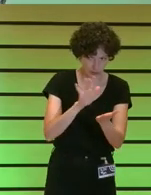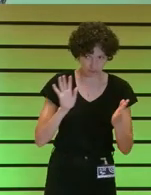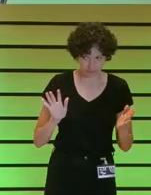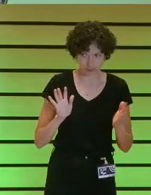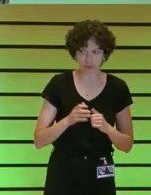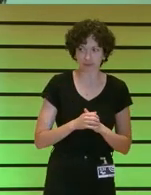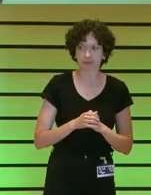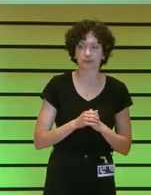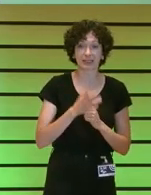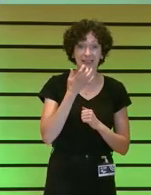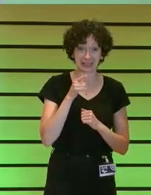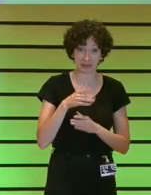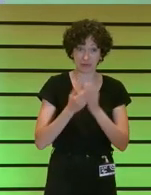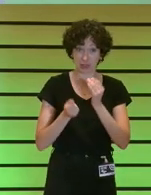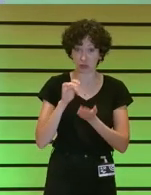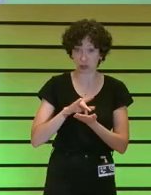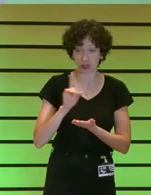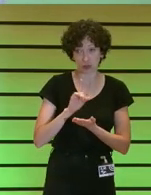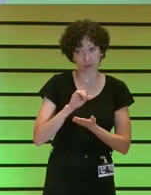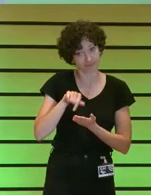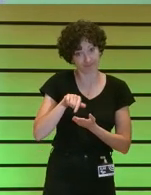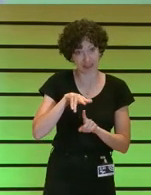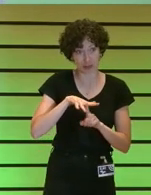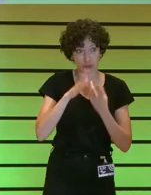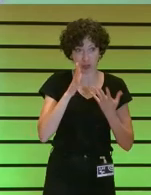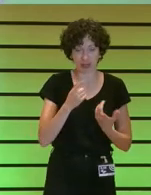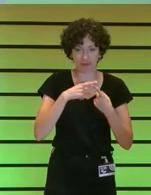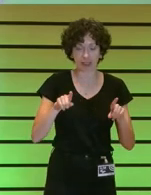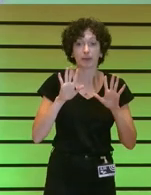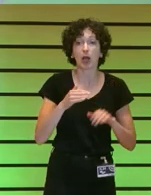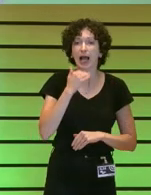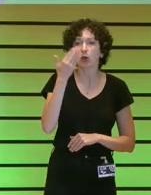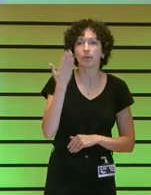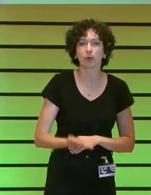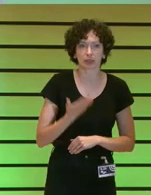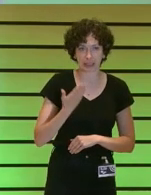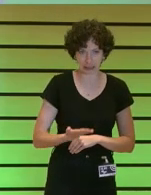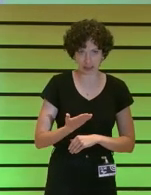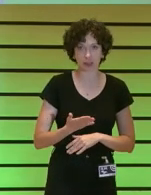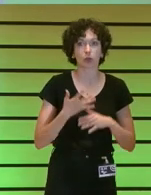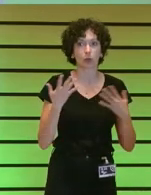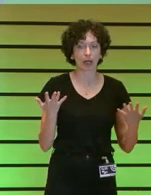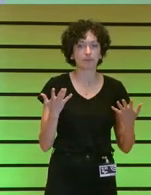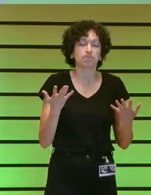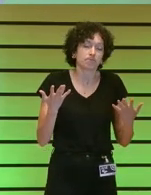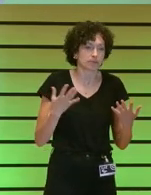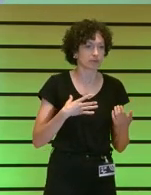os lo estaríamos como estamos no pero nos hemos equivocado una cosa fundamental y es en que involuntariamente